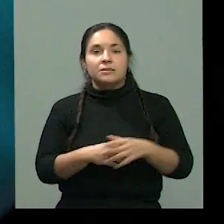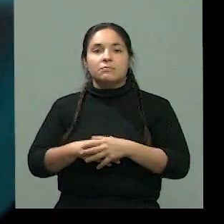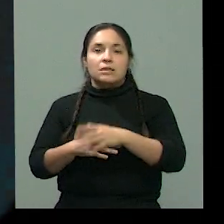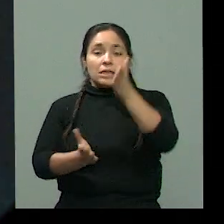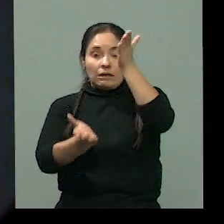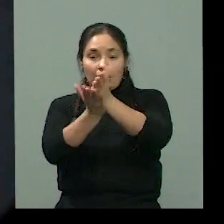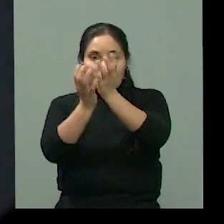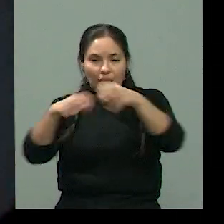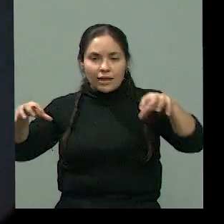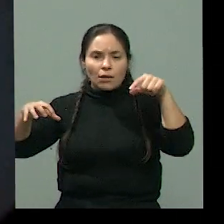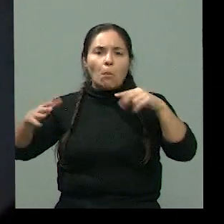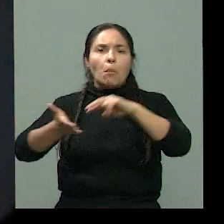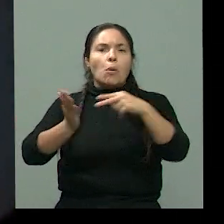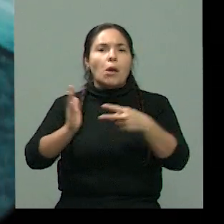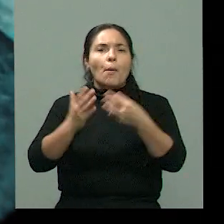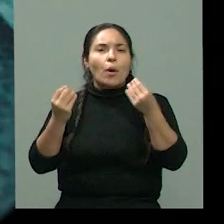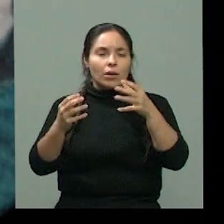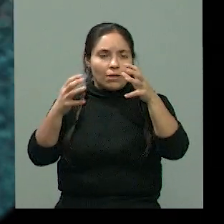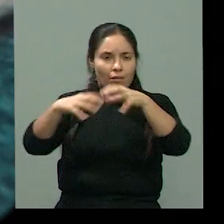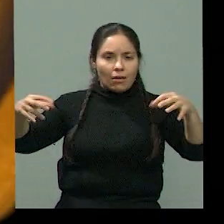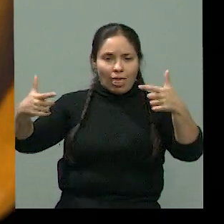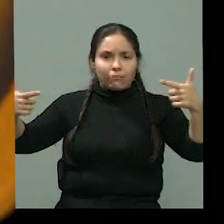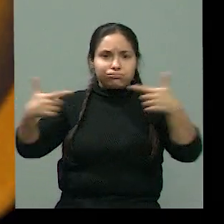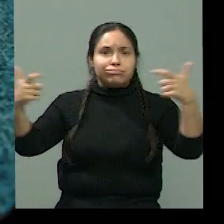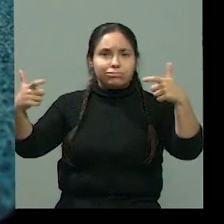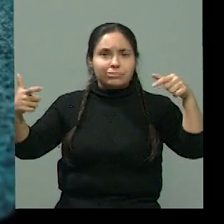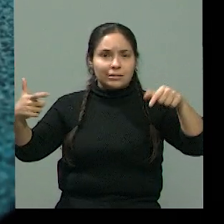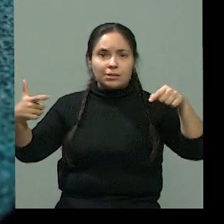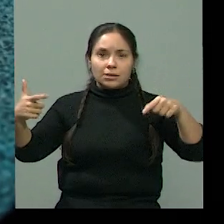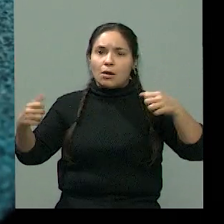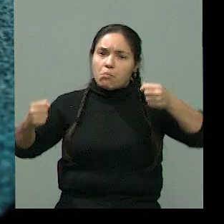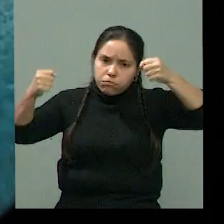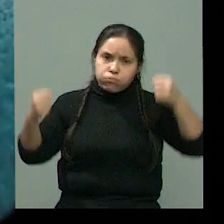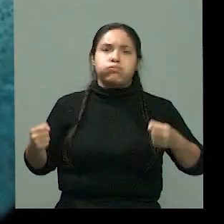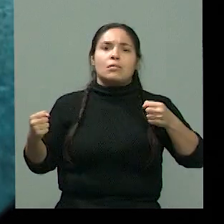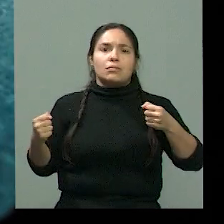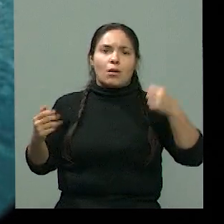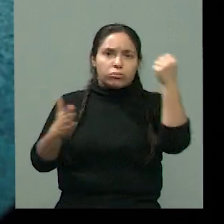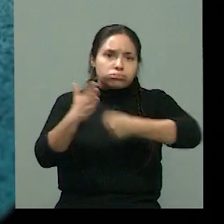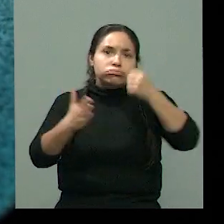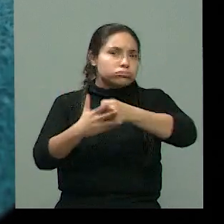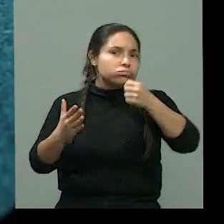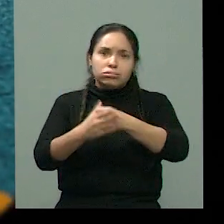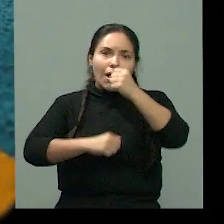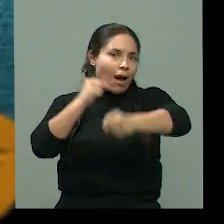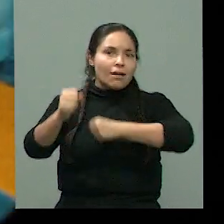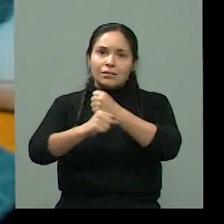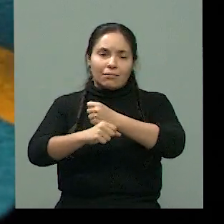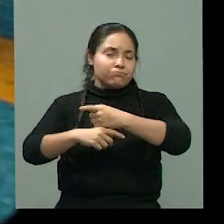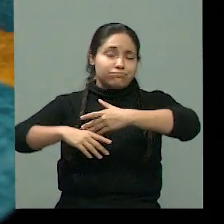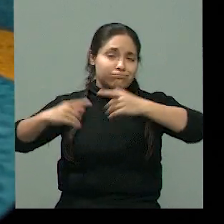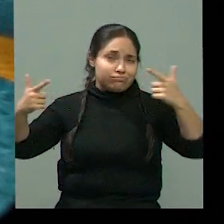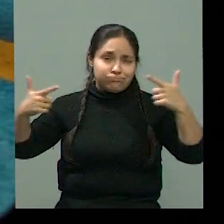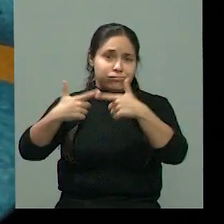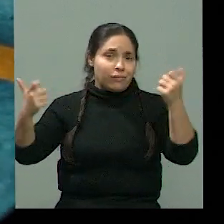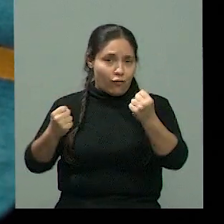problema serio cuando los grupos enfrentados están dispuestos a sostener su pensamiento hasta las últimas consecuencias.